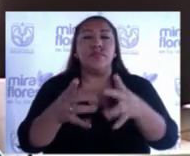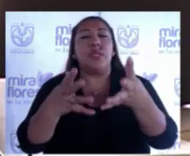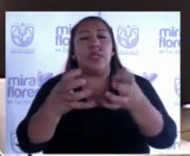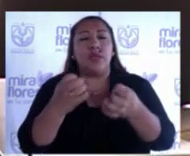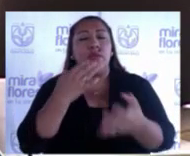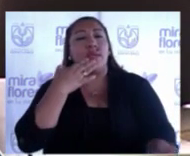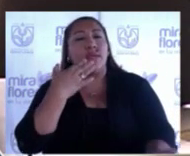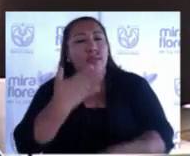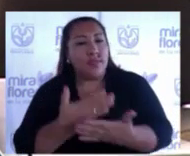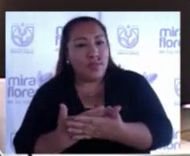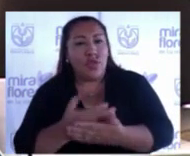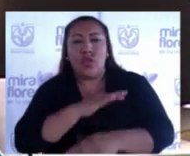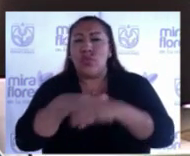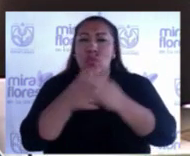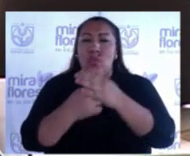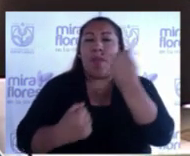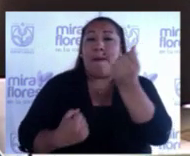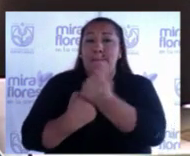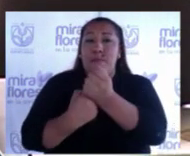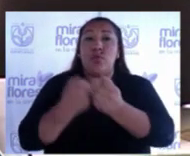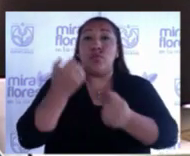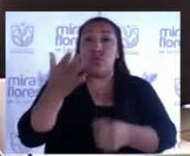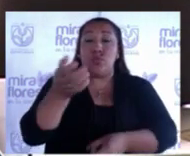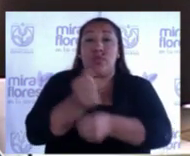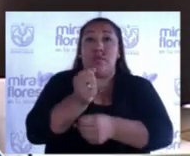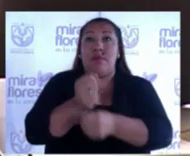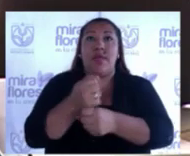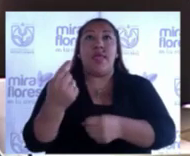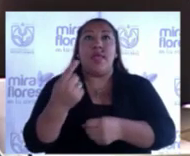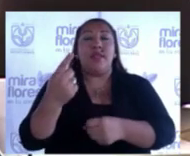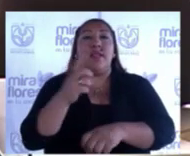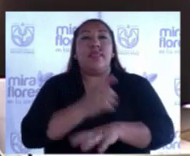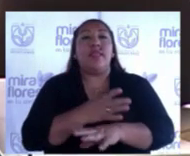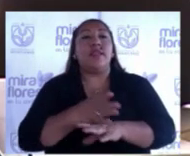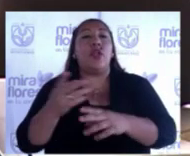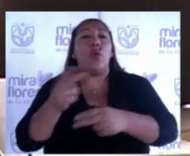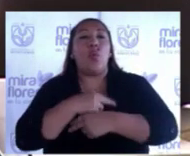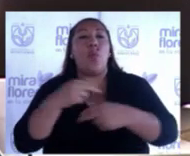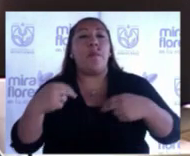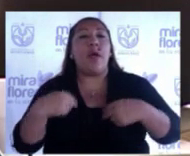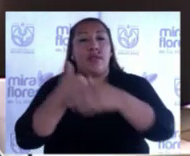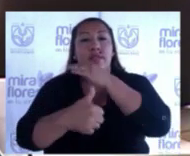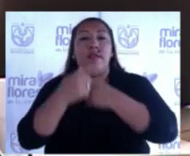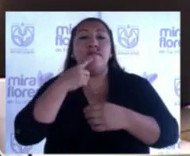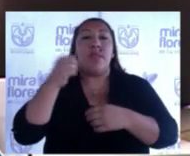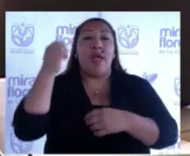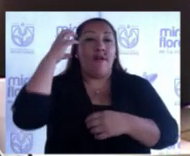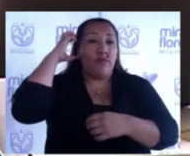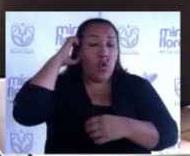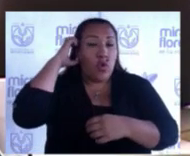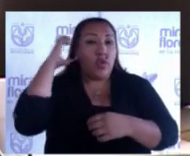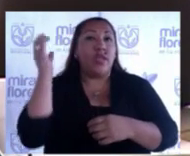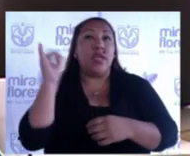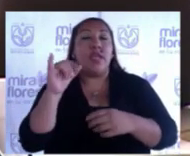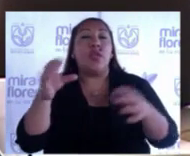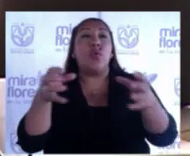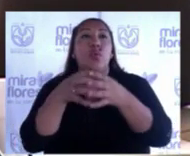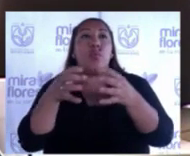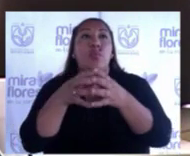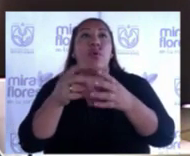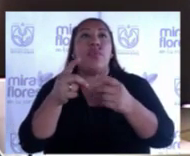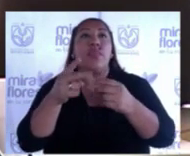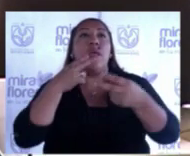deseamos agradecer todo el apoyo que la Gerencia de Desarrollo Humano de la Municipalidad de Miraflores y la Plataforma Bilingüe de Serenazgo